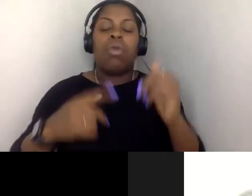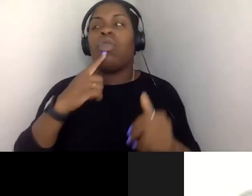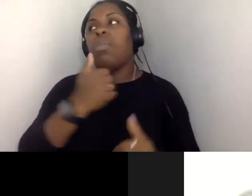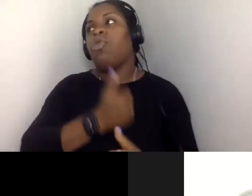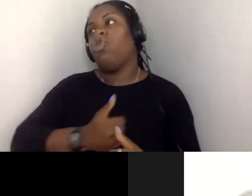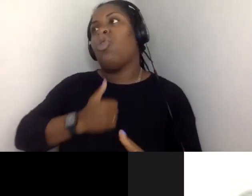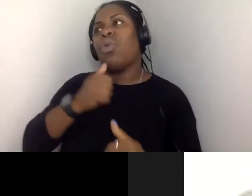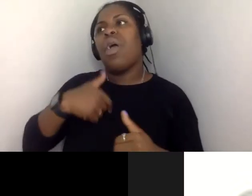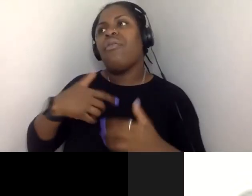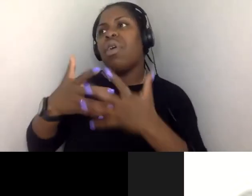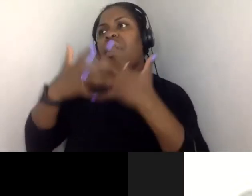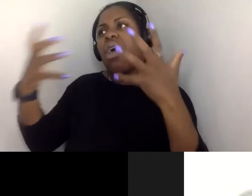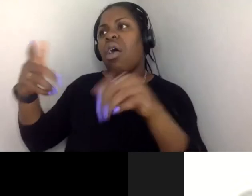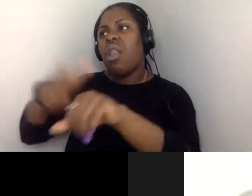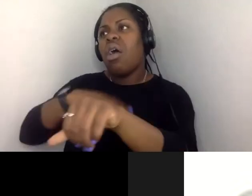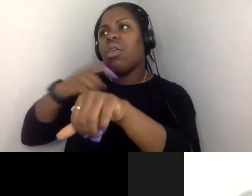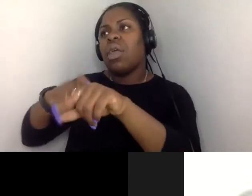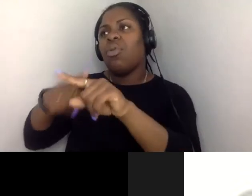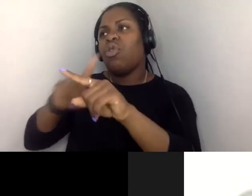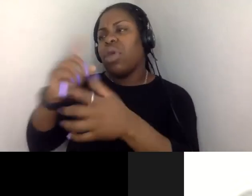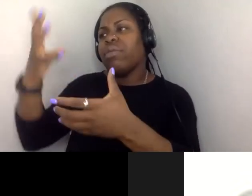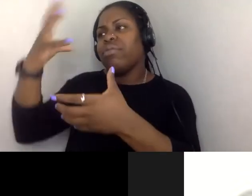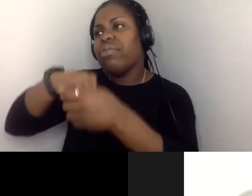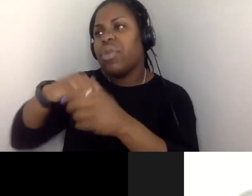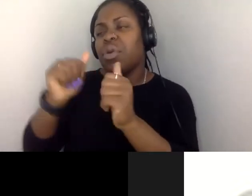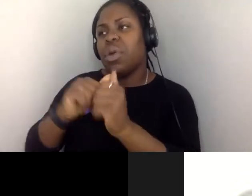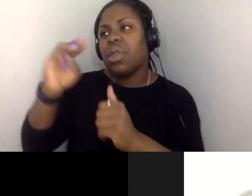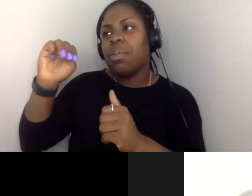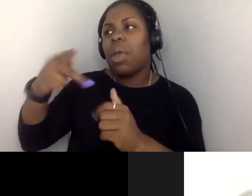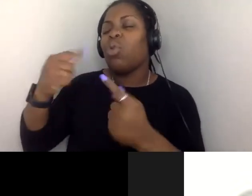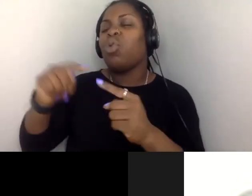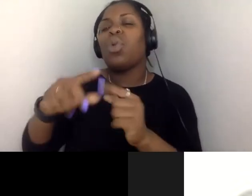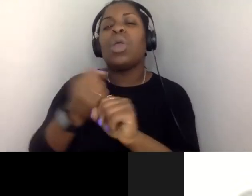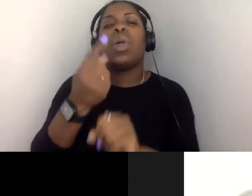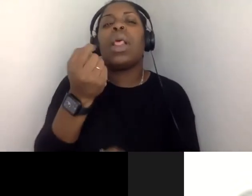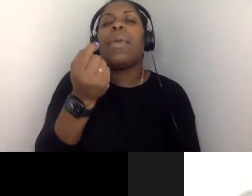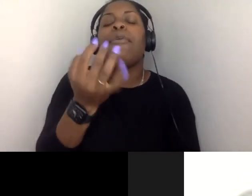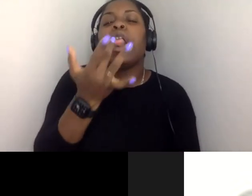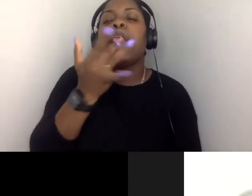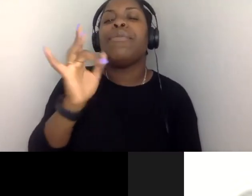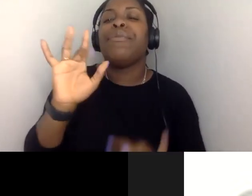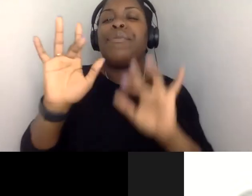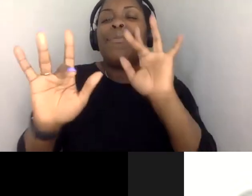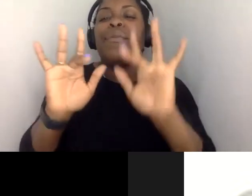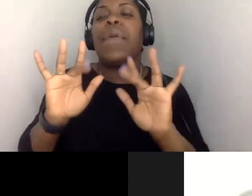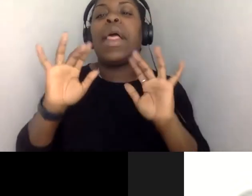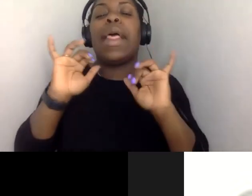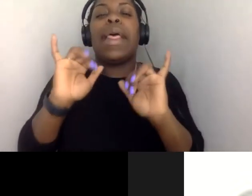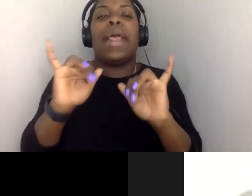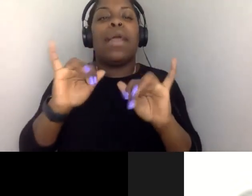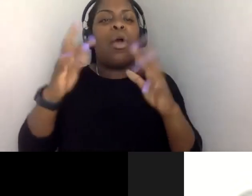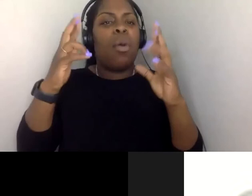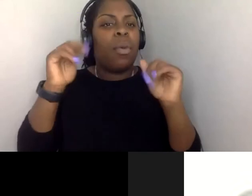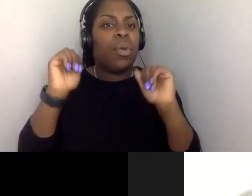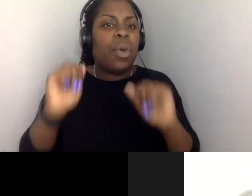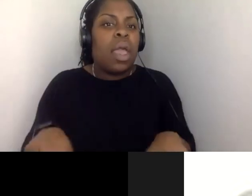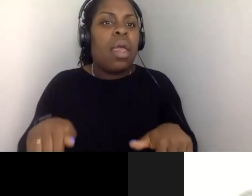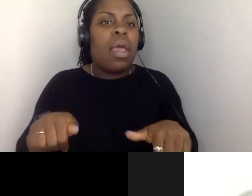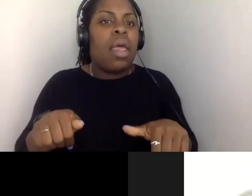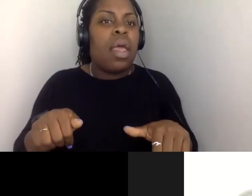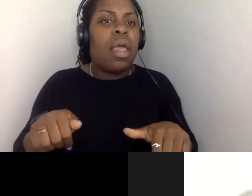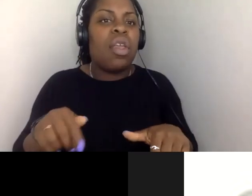podemos construir. Y disculpa que no tuvimos más tiempo para los grupos privados, pero solo queremos darle una